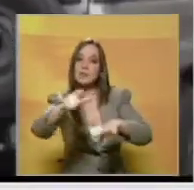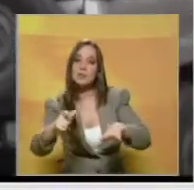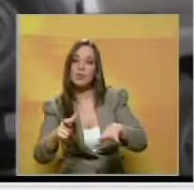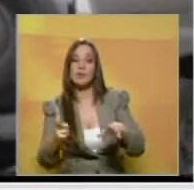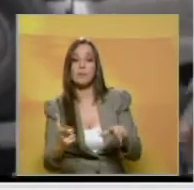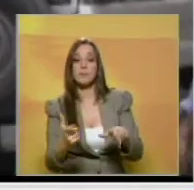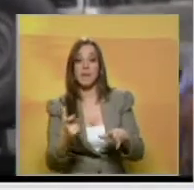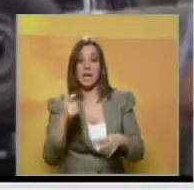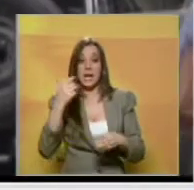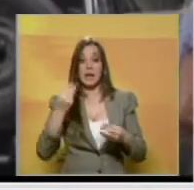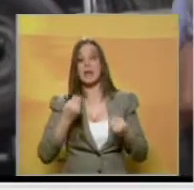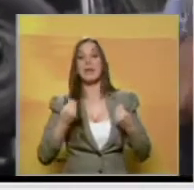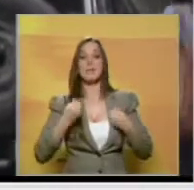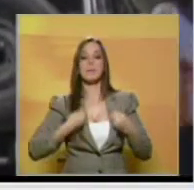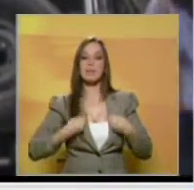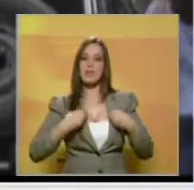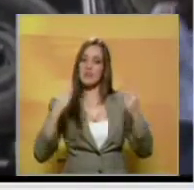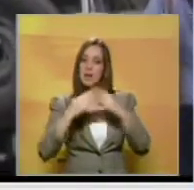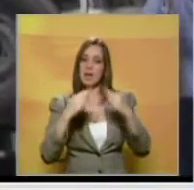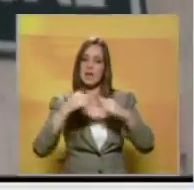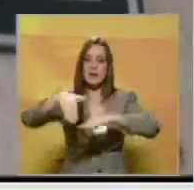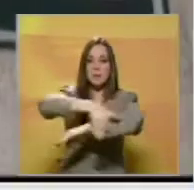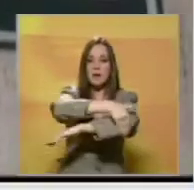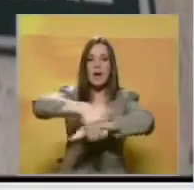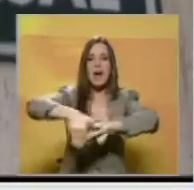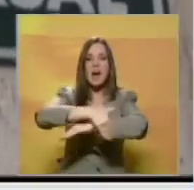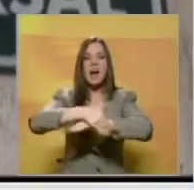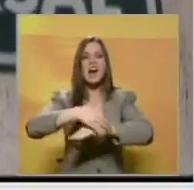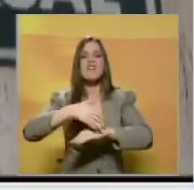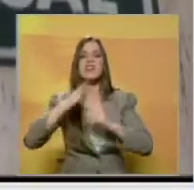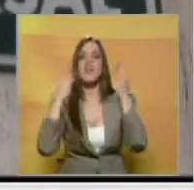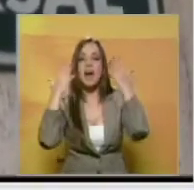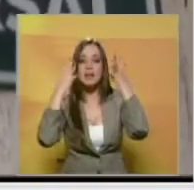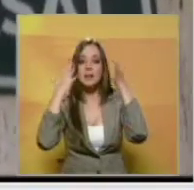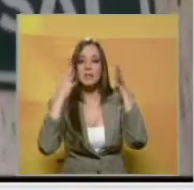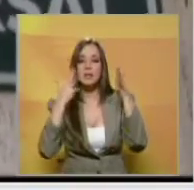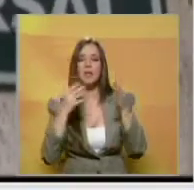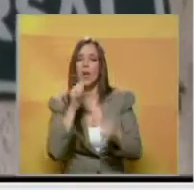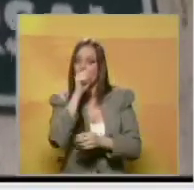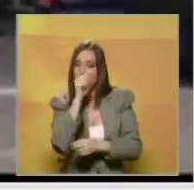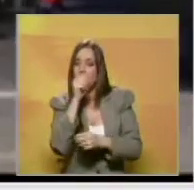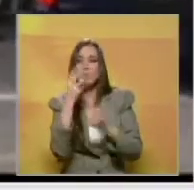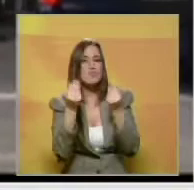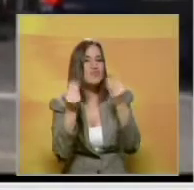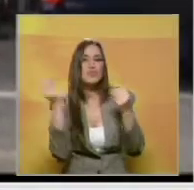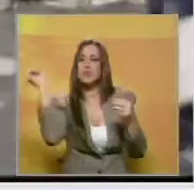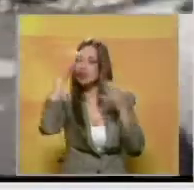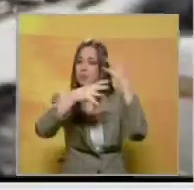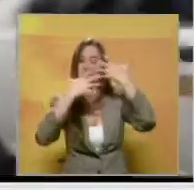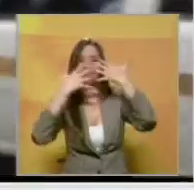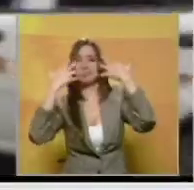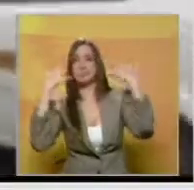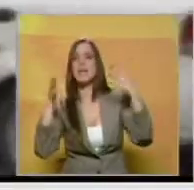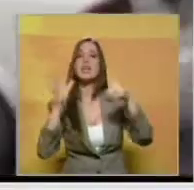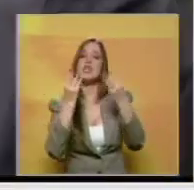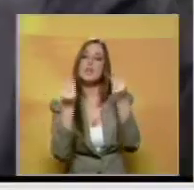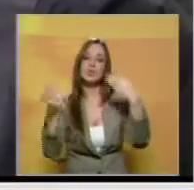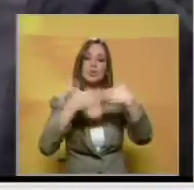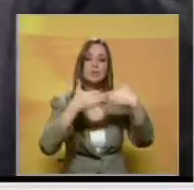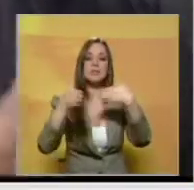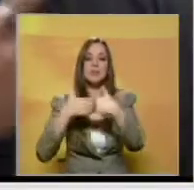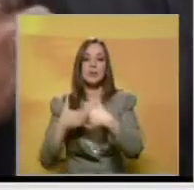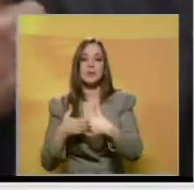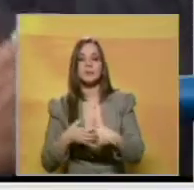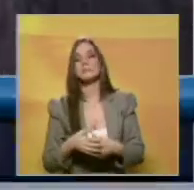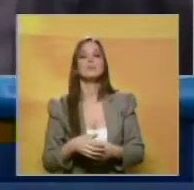Los habitantes de la primera transversal con Avenida Andrés Bello fueron los más afectados por las lacrimógenas y por el cierre de las vías. Tiran